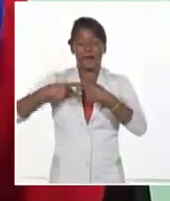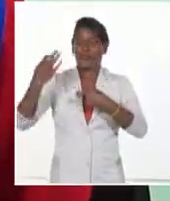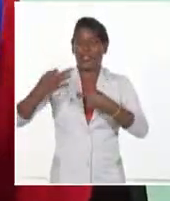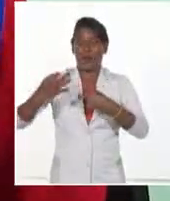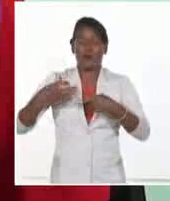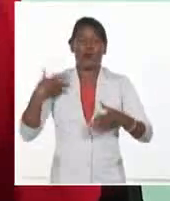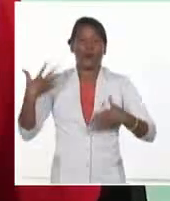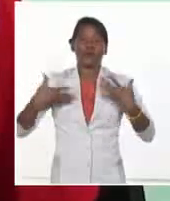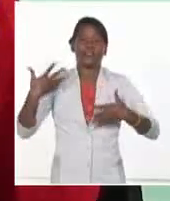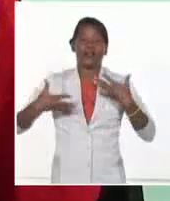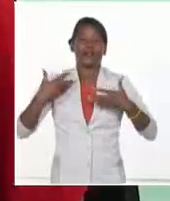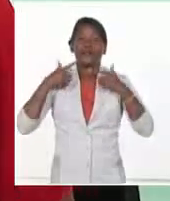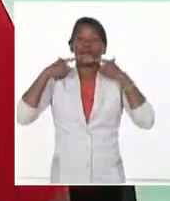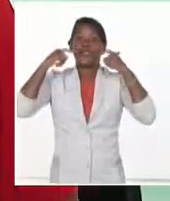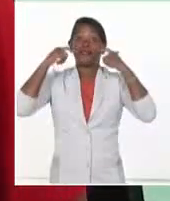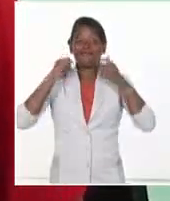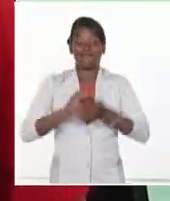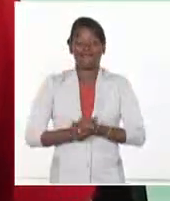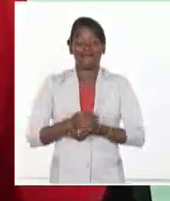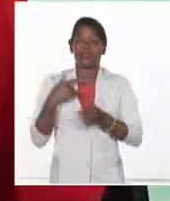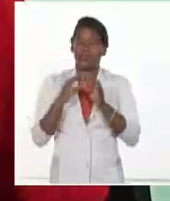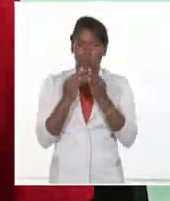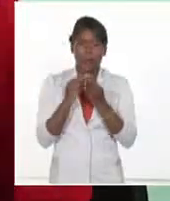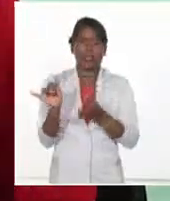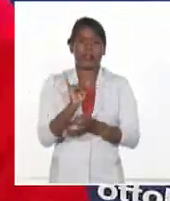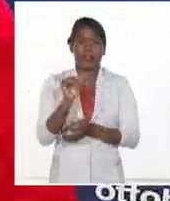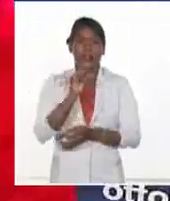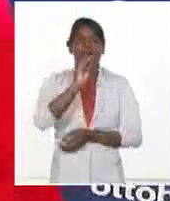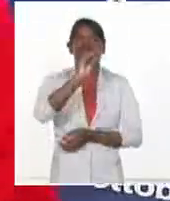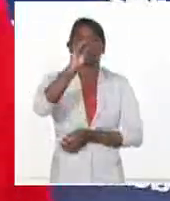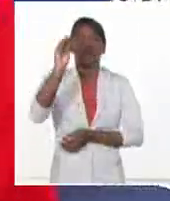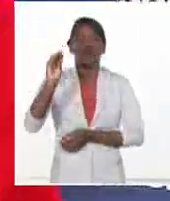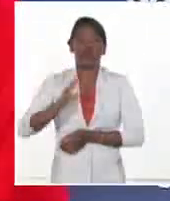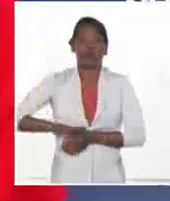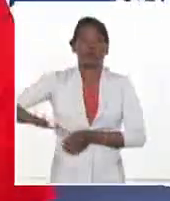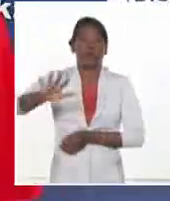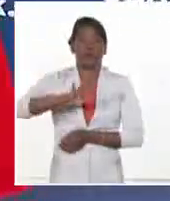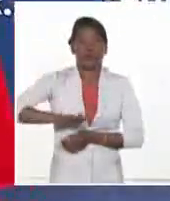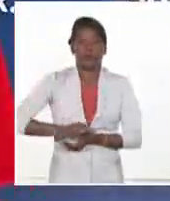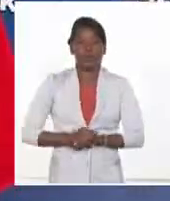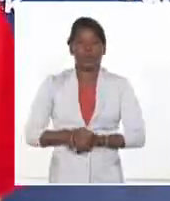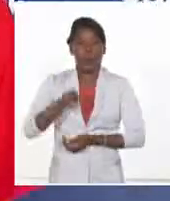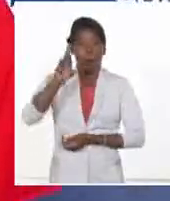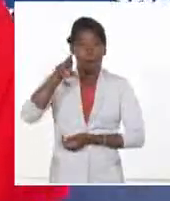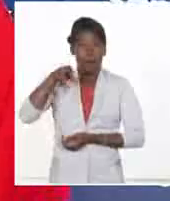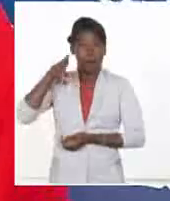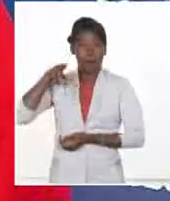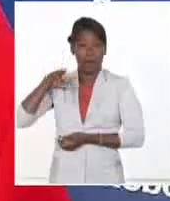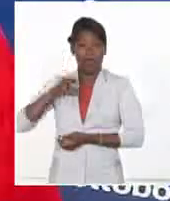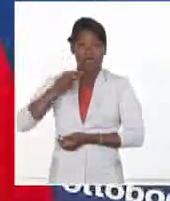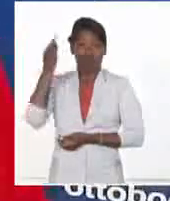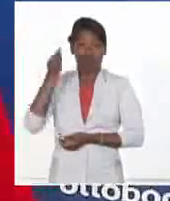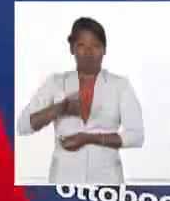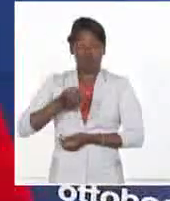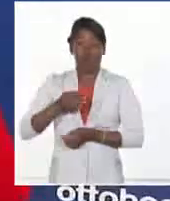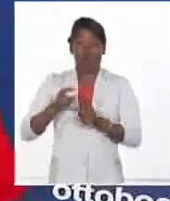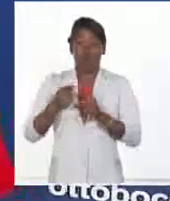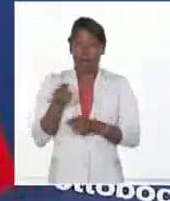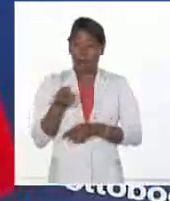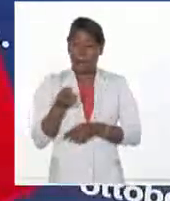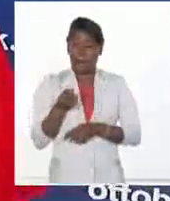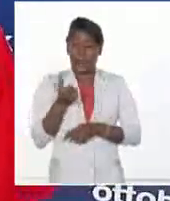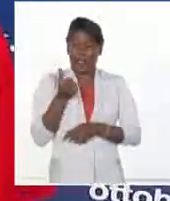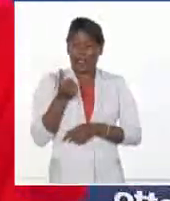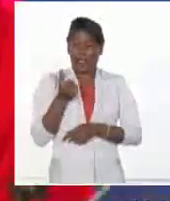esta competencia, y a toda mi familia, a todo el mundo. Bueno, una medalla de plata que acarició el oro porque te quedaste a menos de un